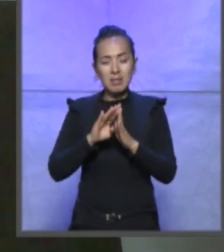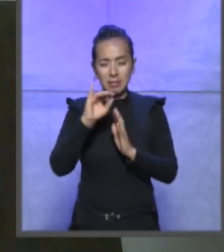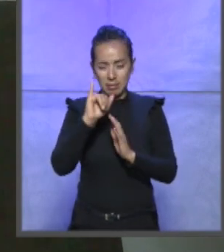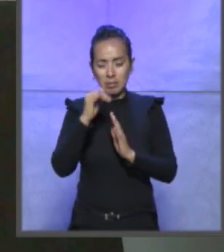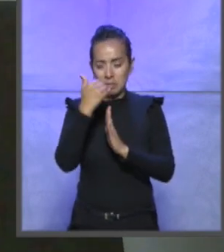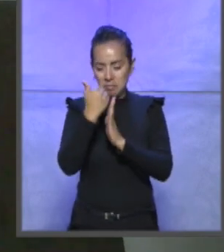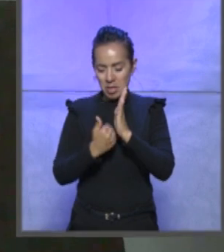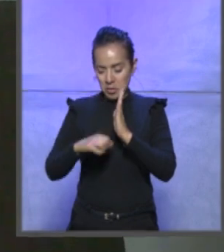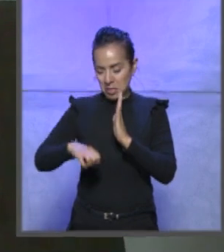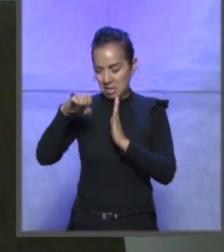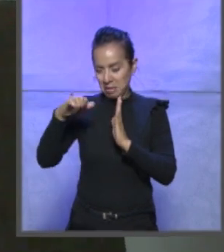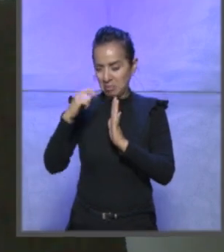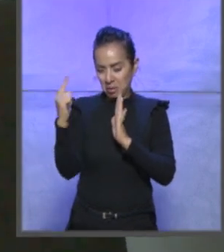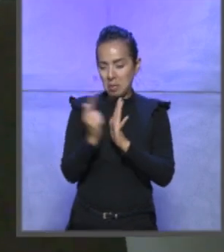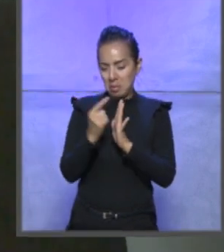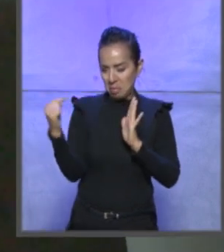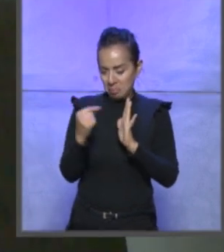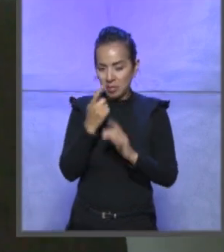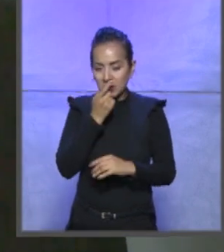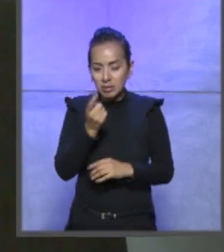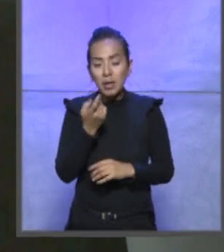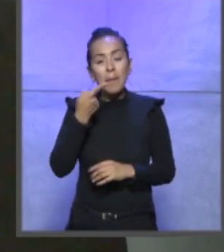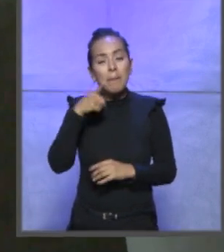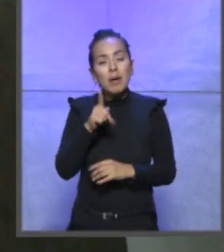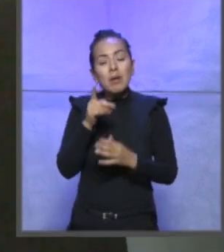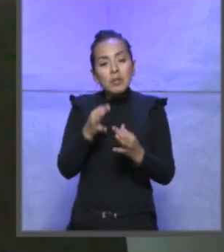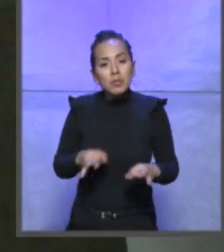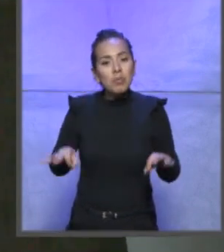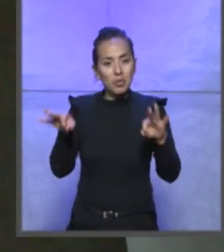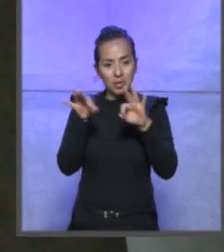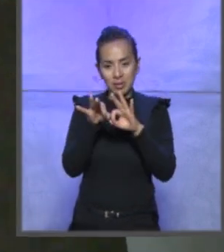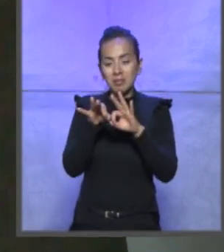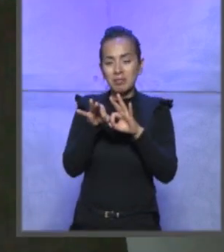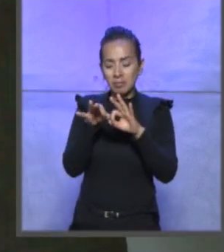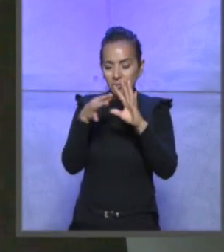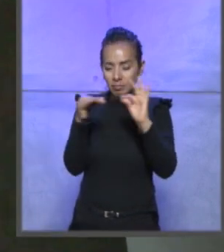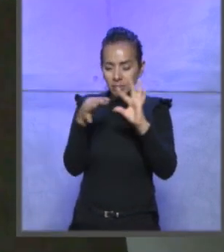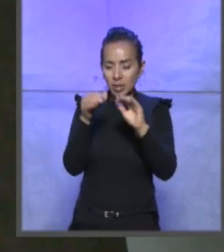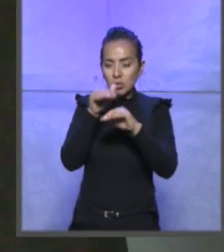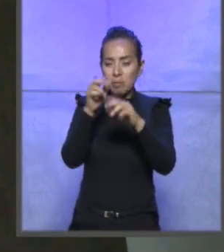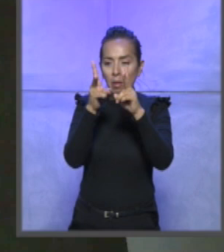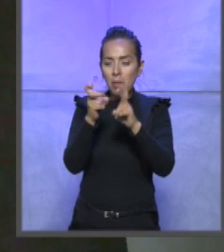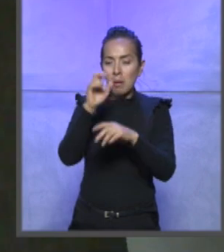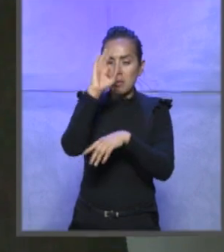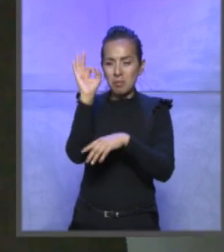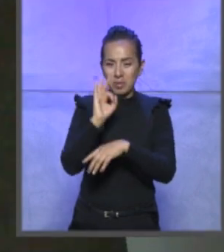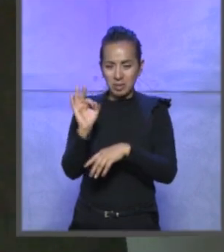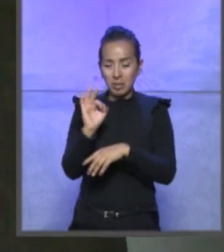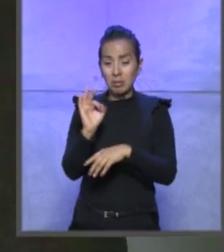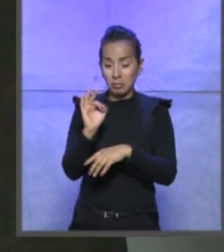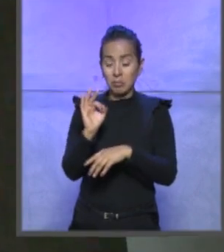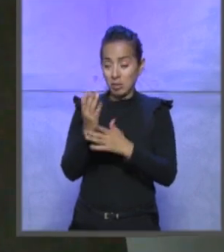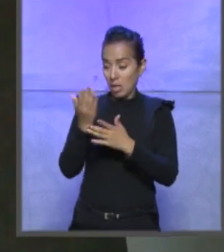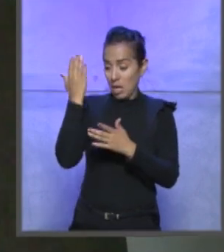de la edad, pero no solamente esto, es muy importante resaltar la cuota también. Como comentaba la presidenta,